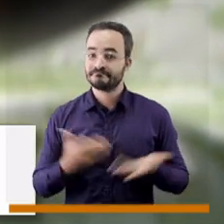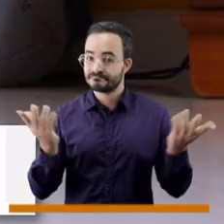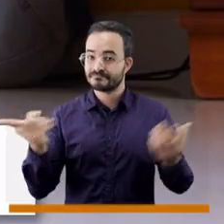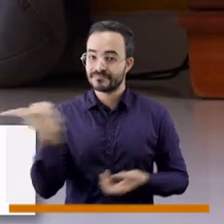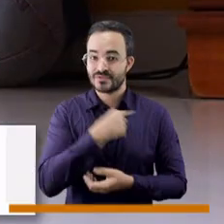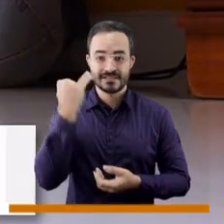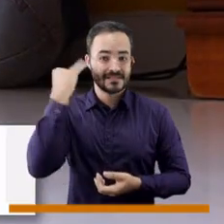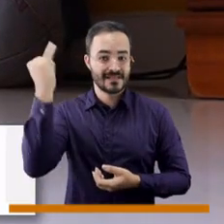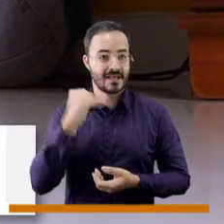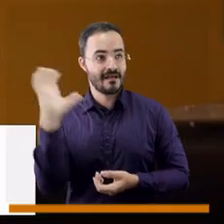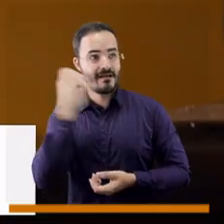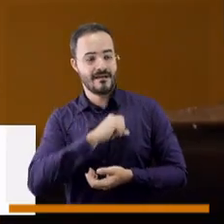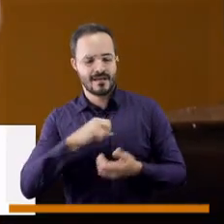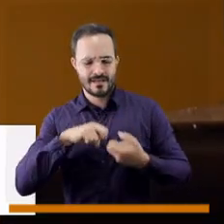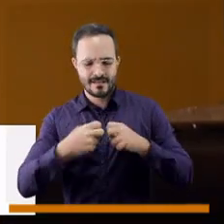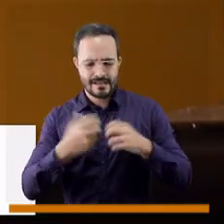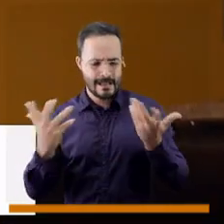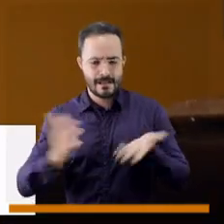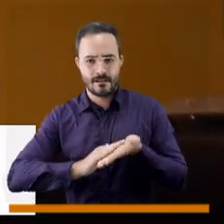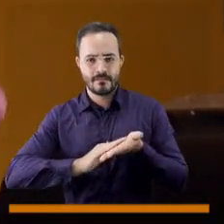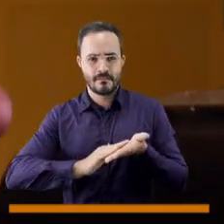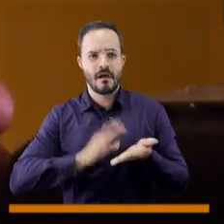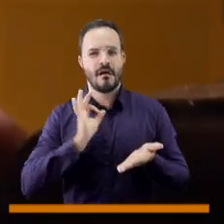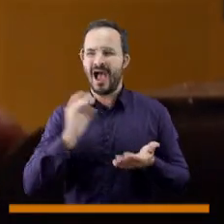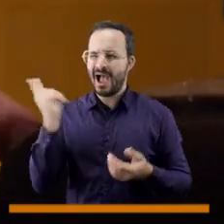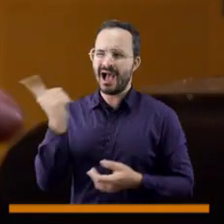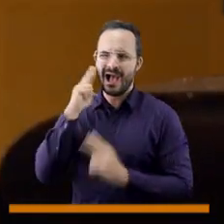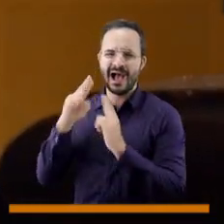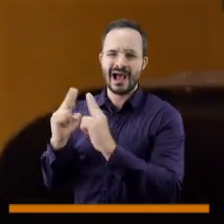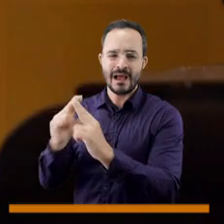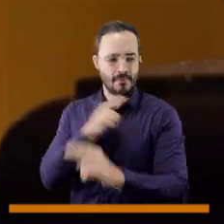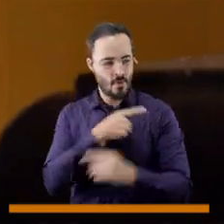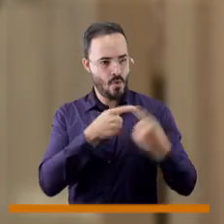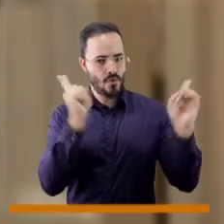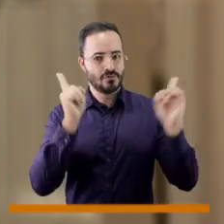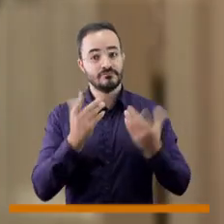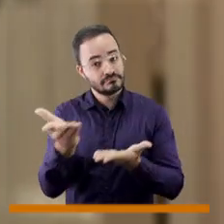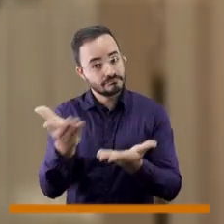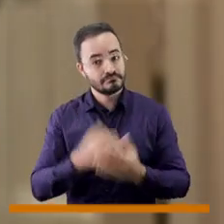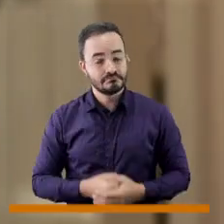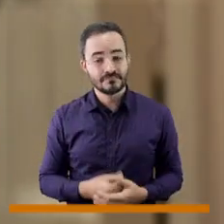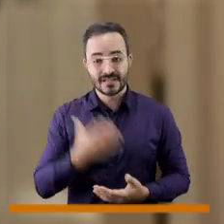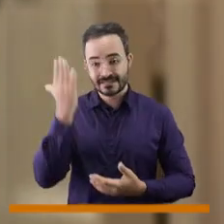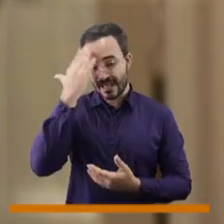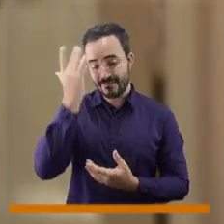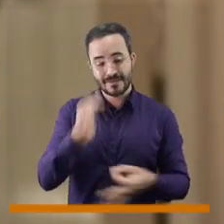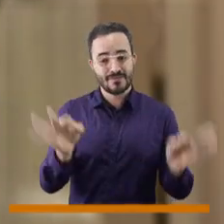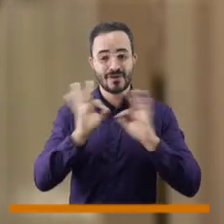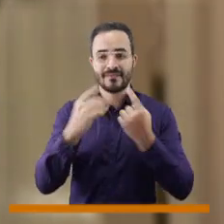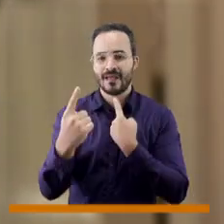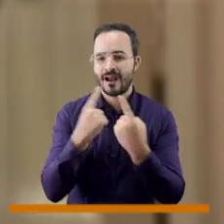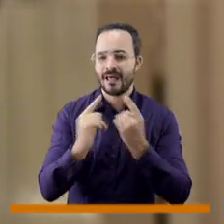604-219-9865. Una alternativa para la resolución de conflictos diferente a los métodos tradicionales.